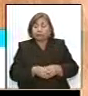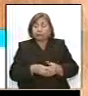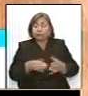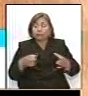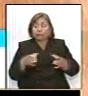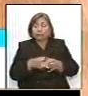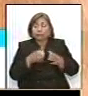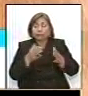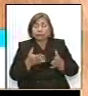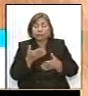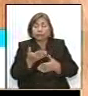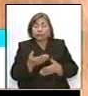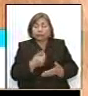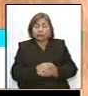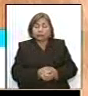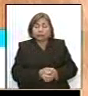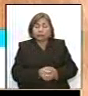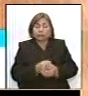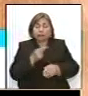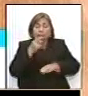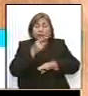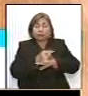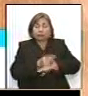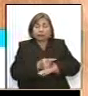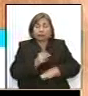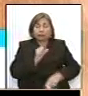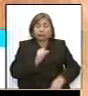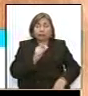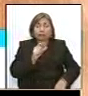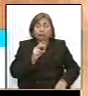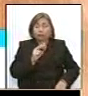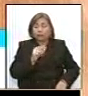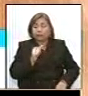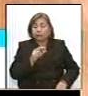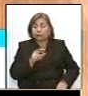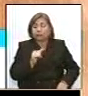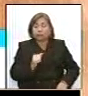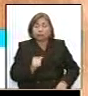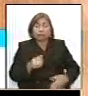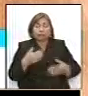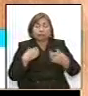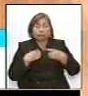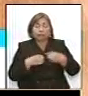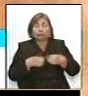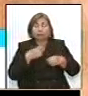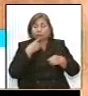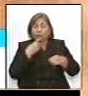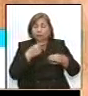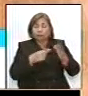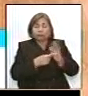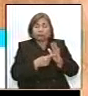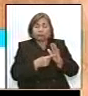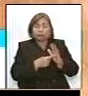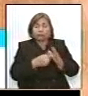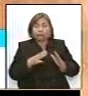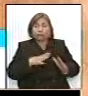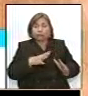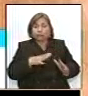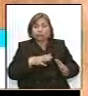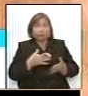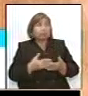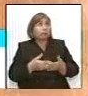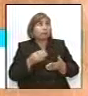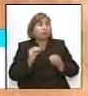congresista denunciado, el congresista Salaverry, a través de su abogado, señaló que la Comisión de Ética debía